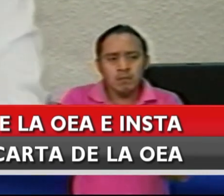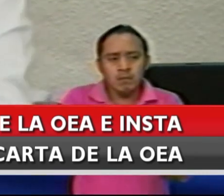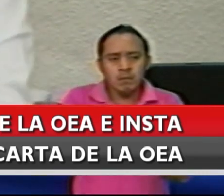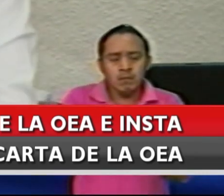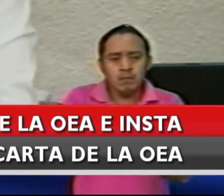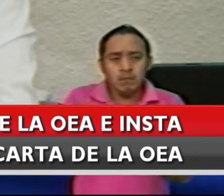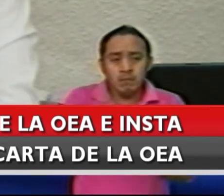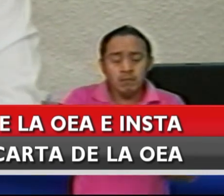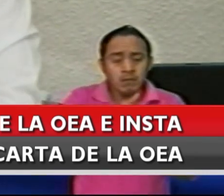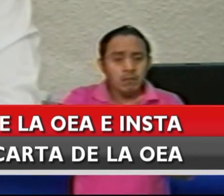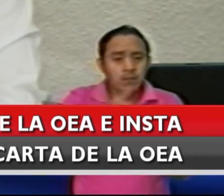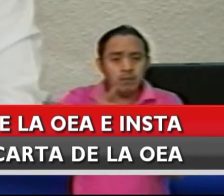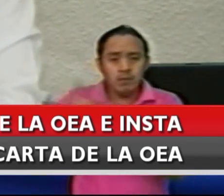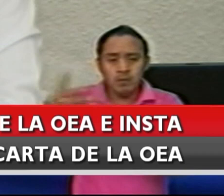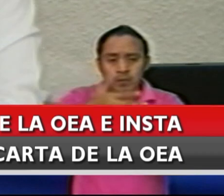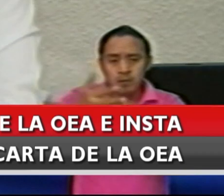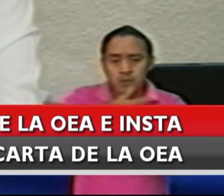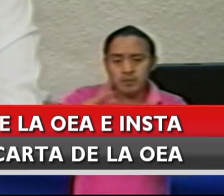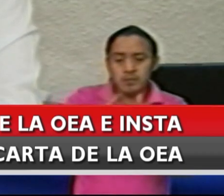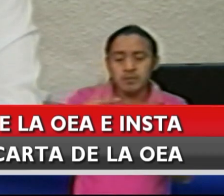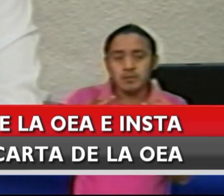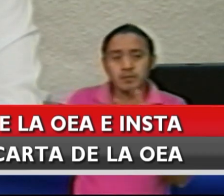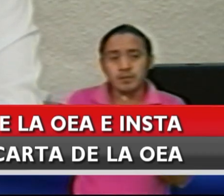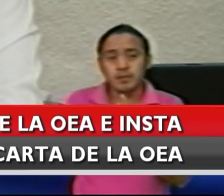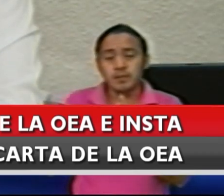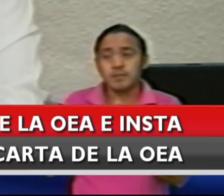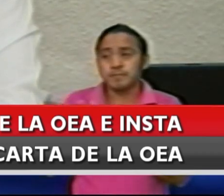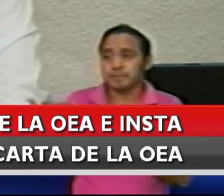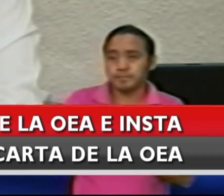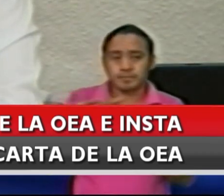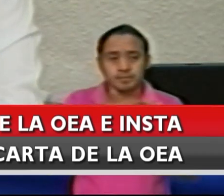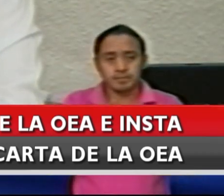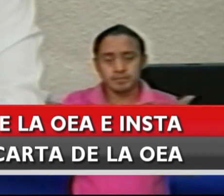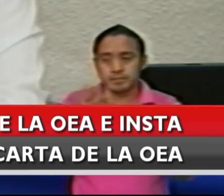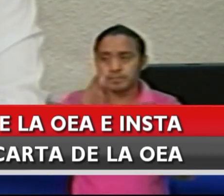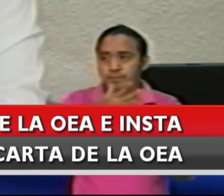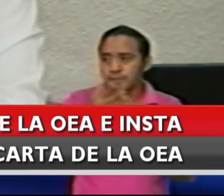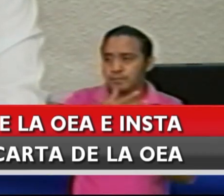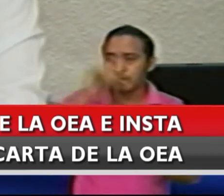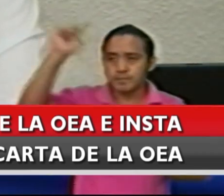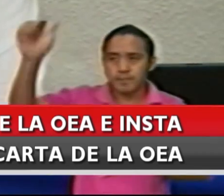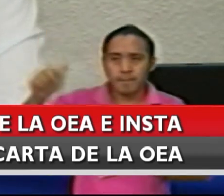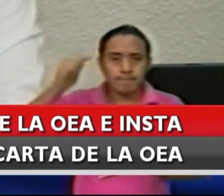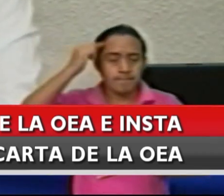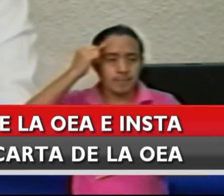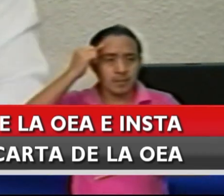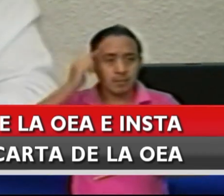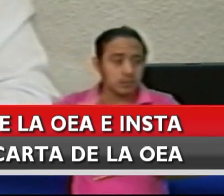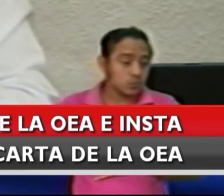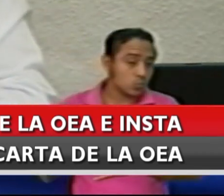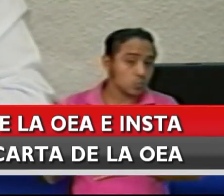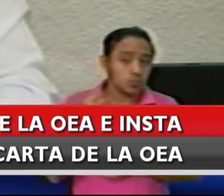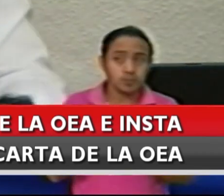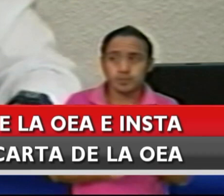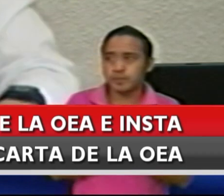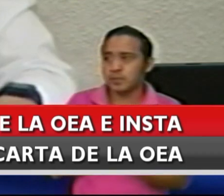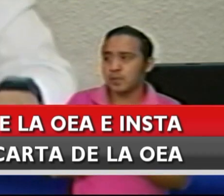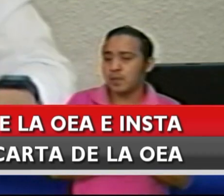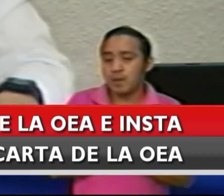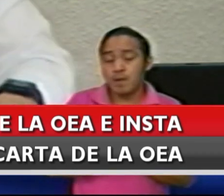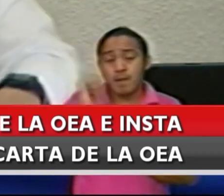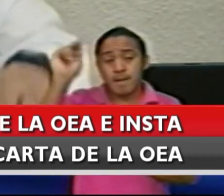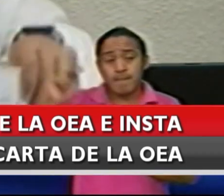y solidaridad entre los pueblos y la reciprocidad entre los Estados, proscribiendo todo tipo de agresión